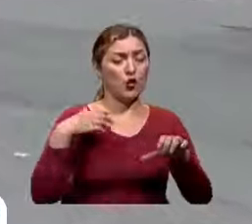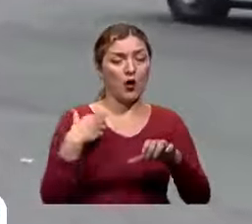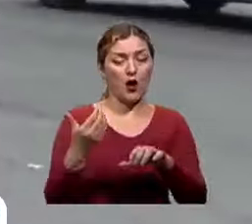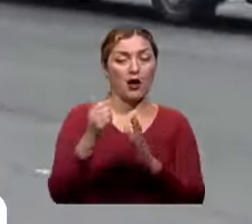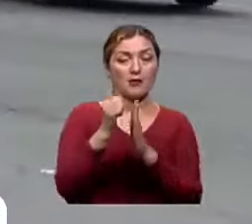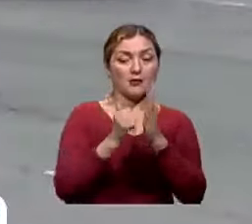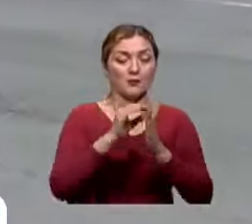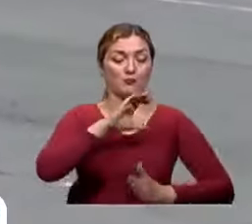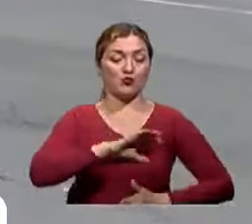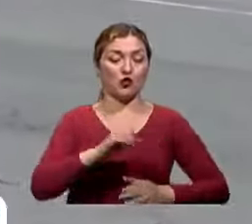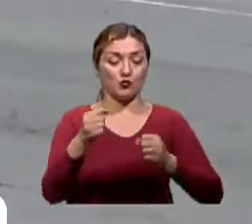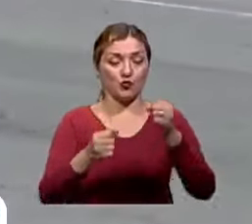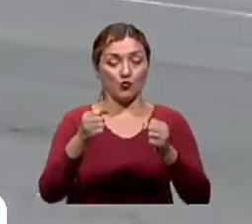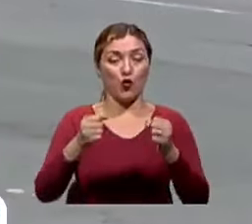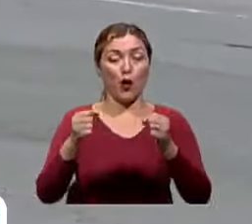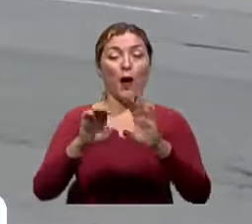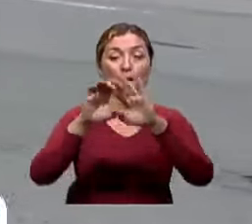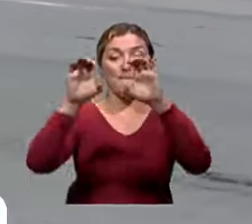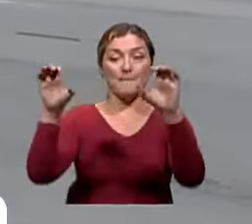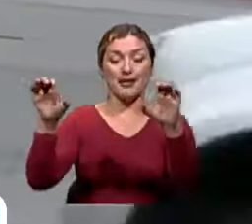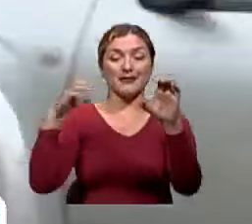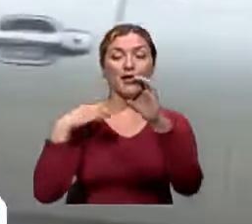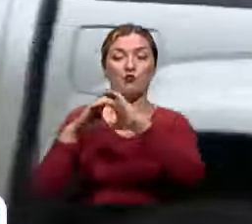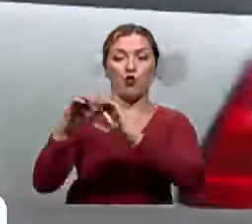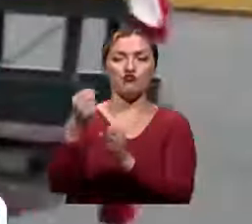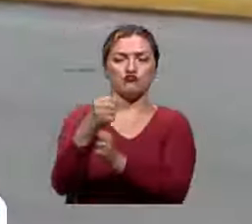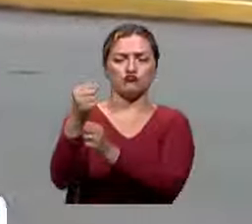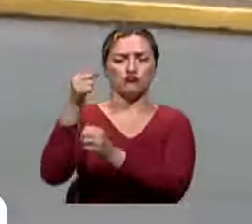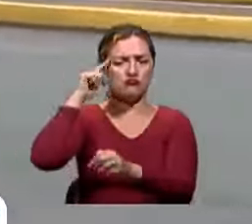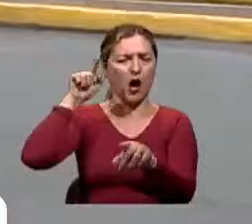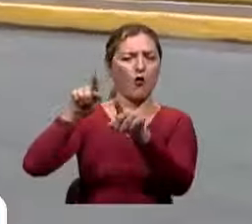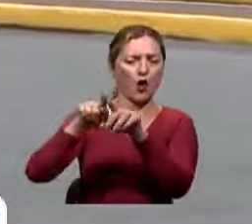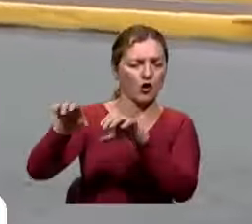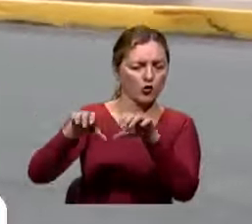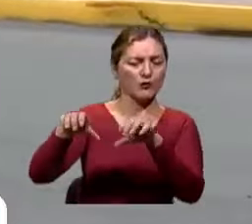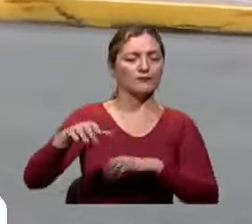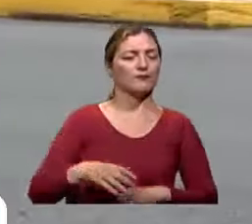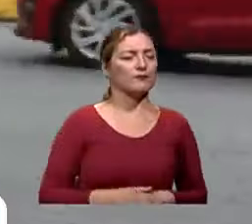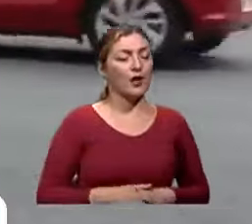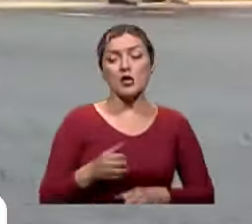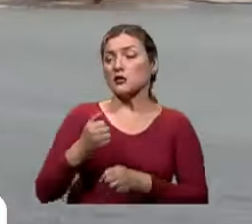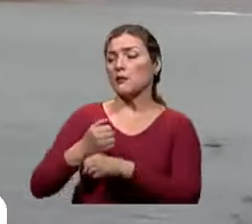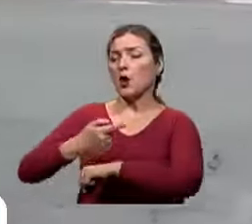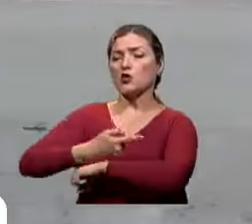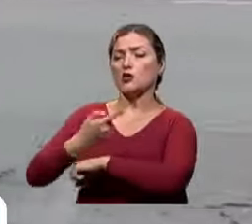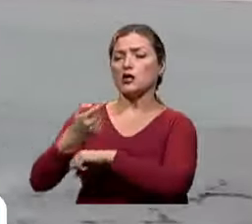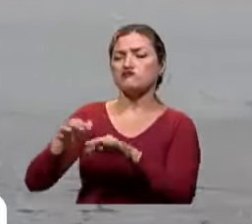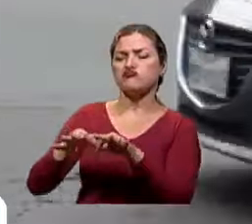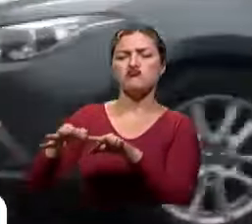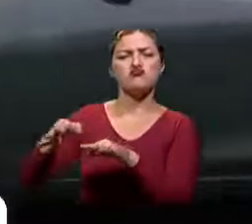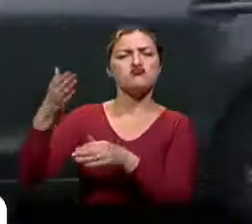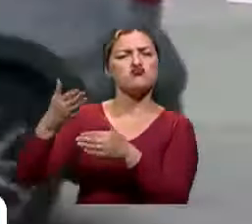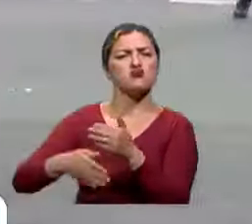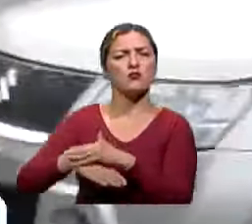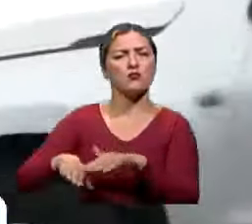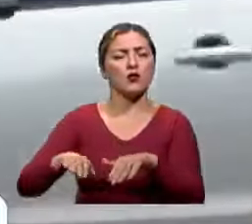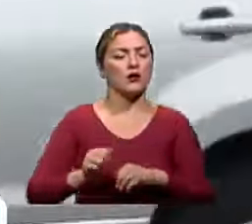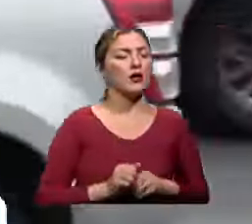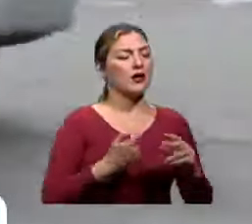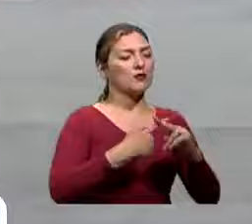Secretaría de Movilidad. ¿Cuántos días tomarán estos trabajos en esta zona? Tenemos programado iniciar hoy a las 9 de la